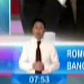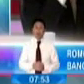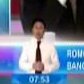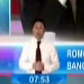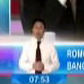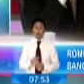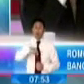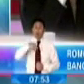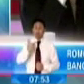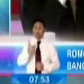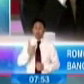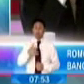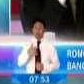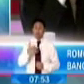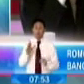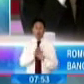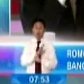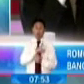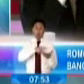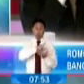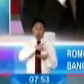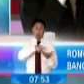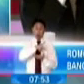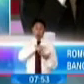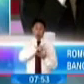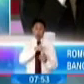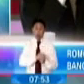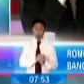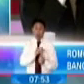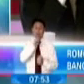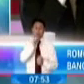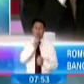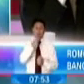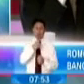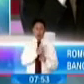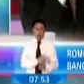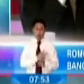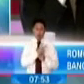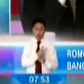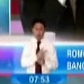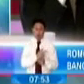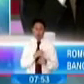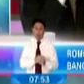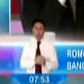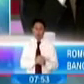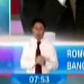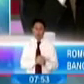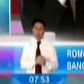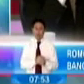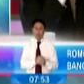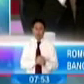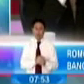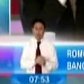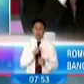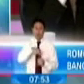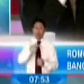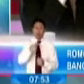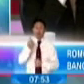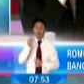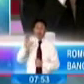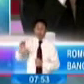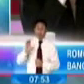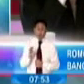que se aporta de manera completa y de esa manera también se puede precautelar que no arriesguemos los